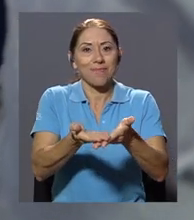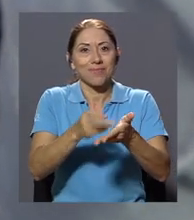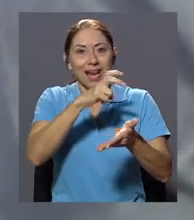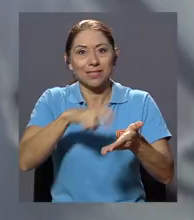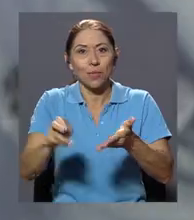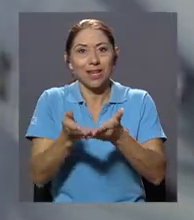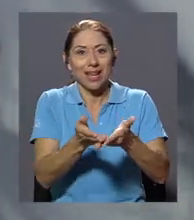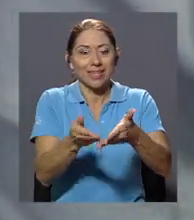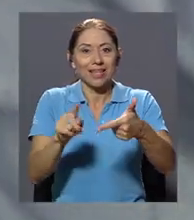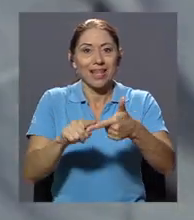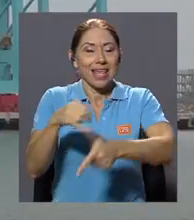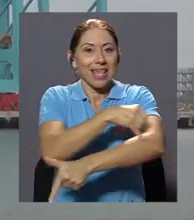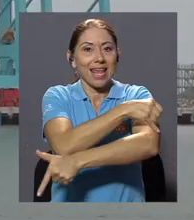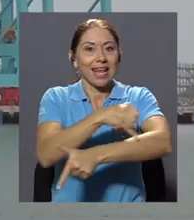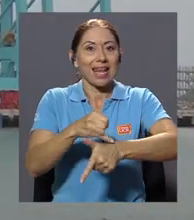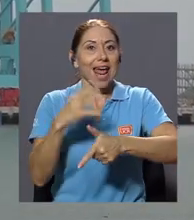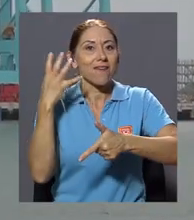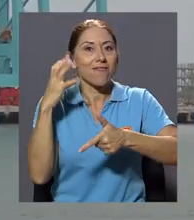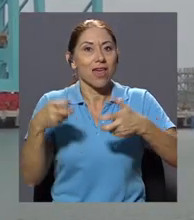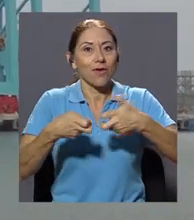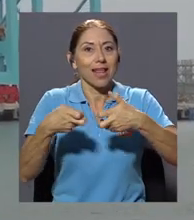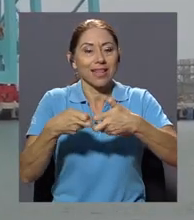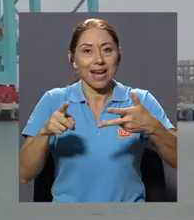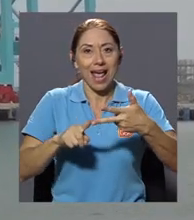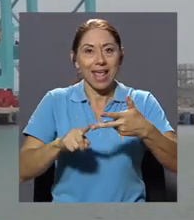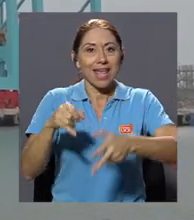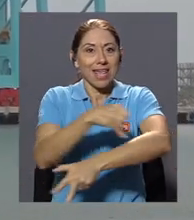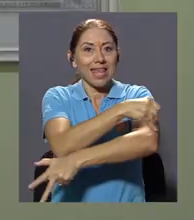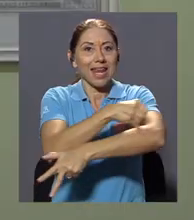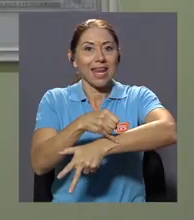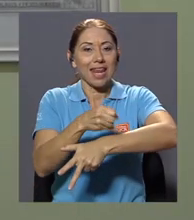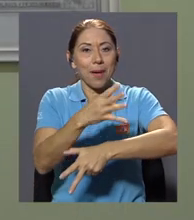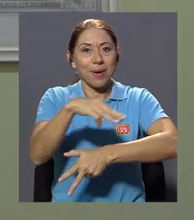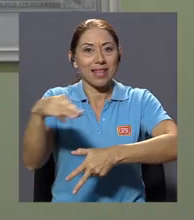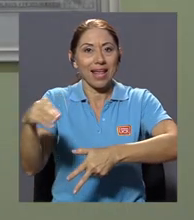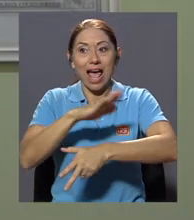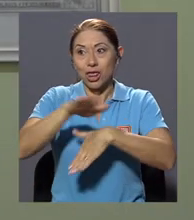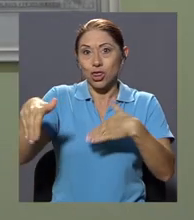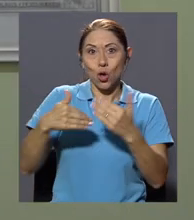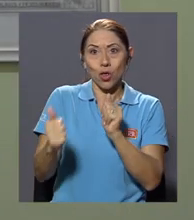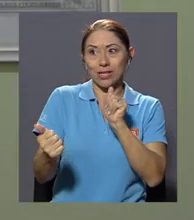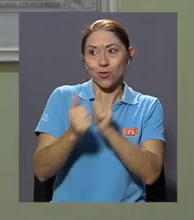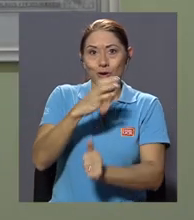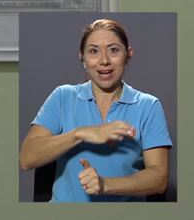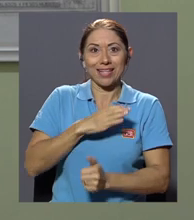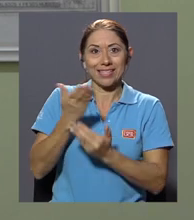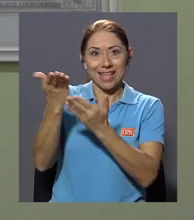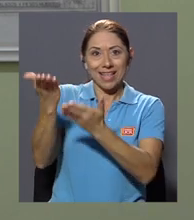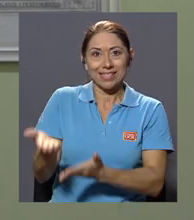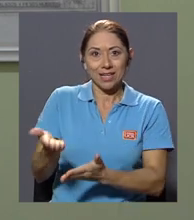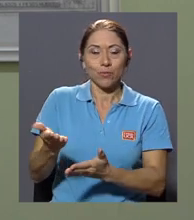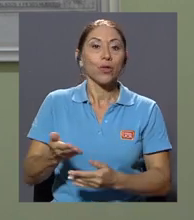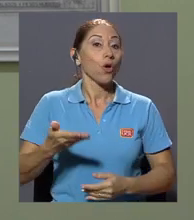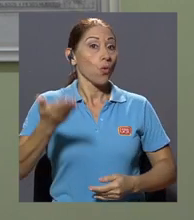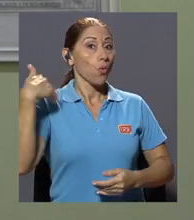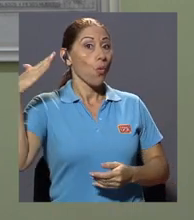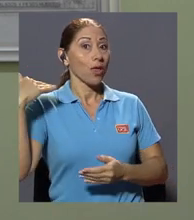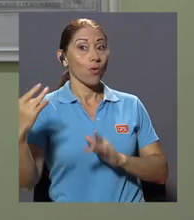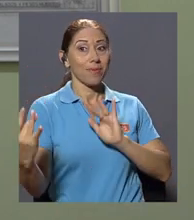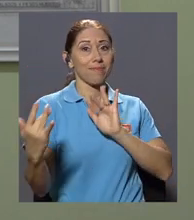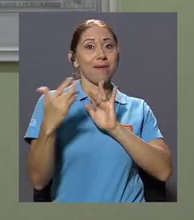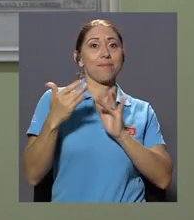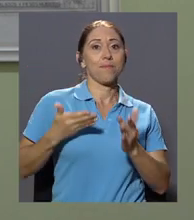Ingeniería Radioeléctrica e Ingeniería Marina, todas con el sello de Silos. Entonces, cuando me propusieron venir aquí,